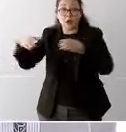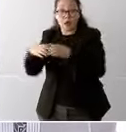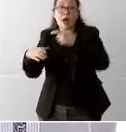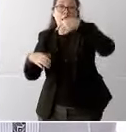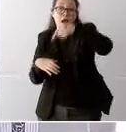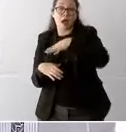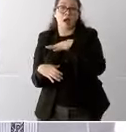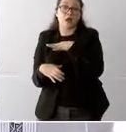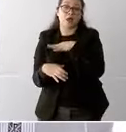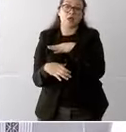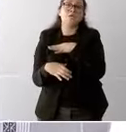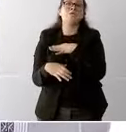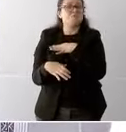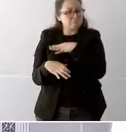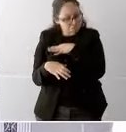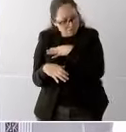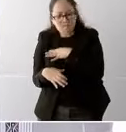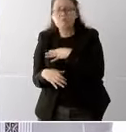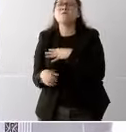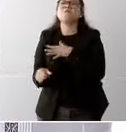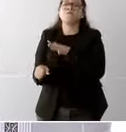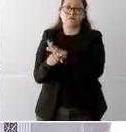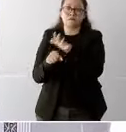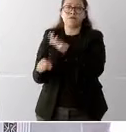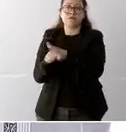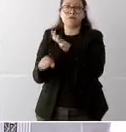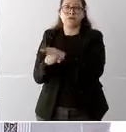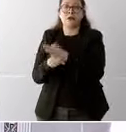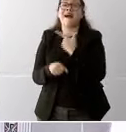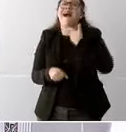tiene suficiente gas